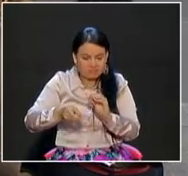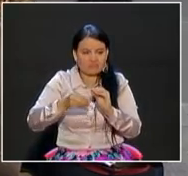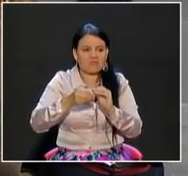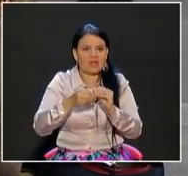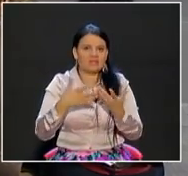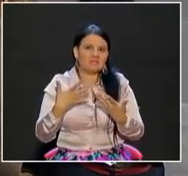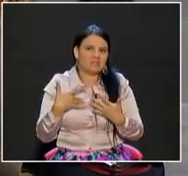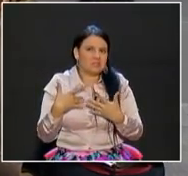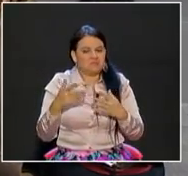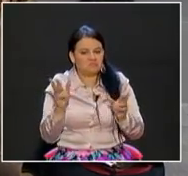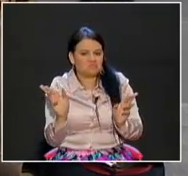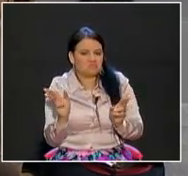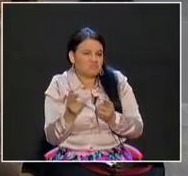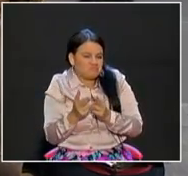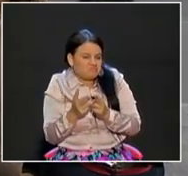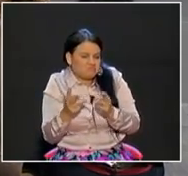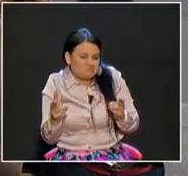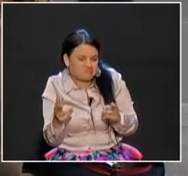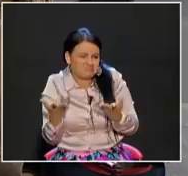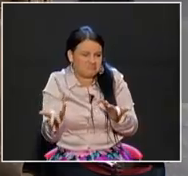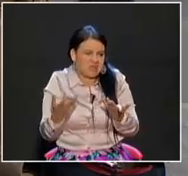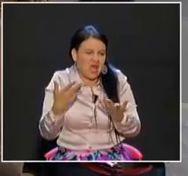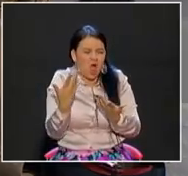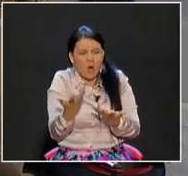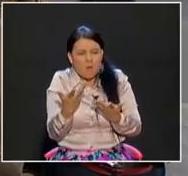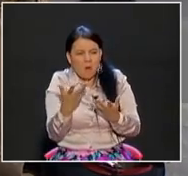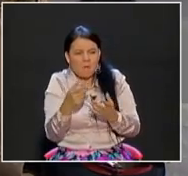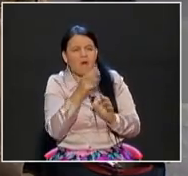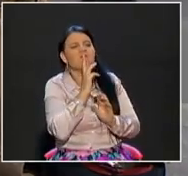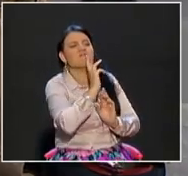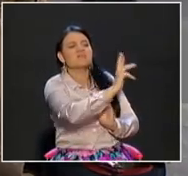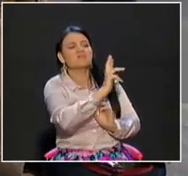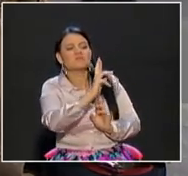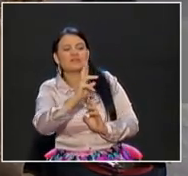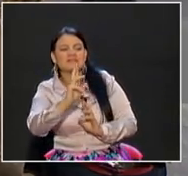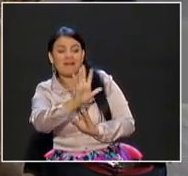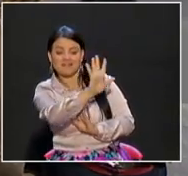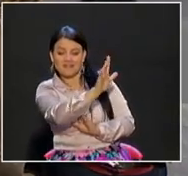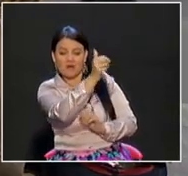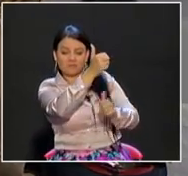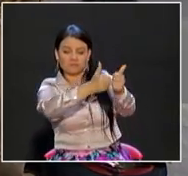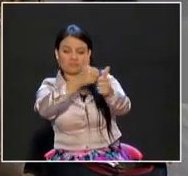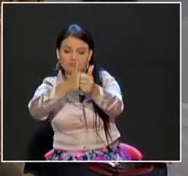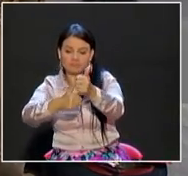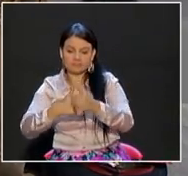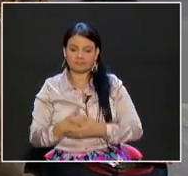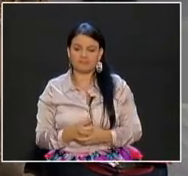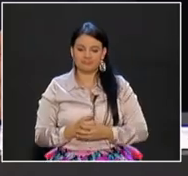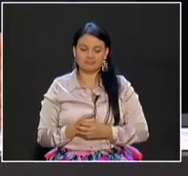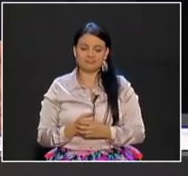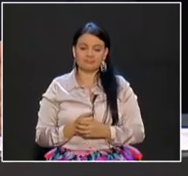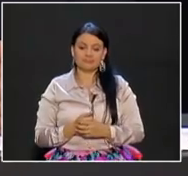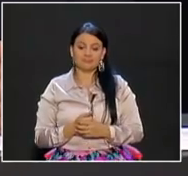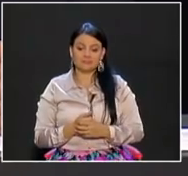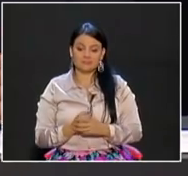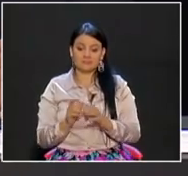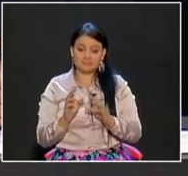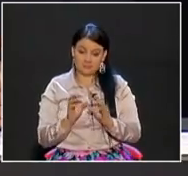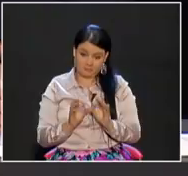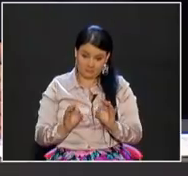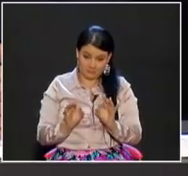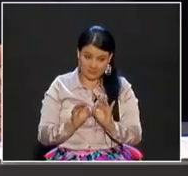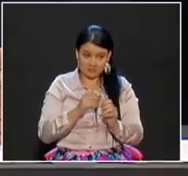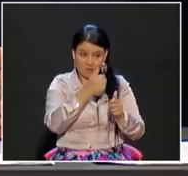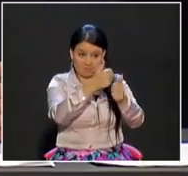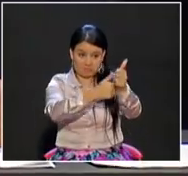para hacer un compendio de lo que considera que puede responderle a sus compañeros es clave que se refieren a la respuesta del candidato que no